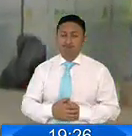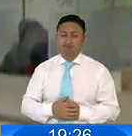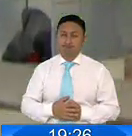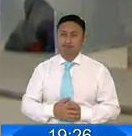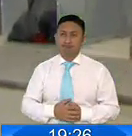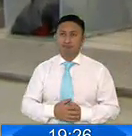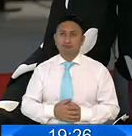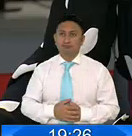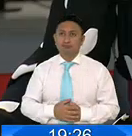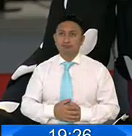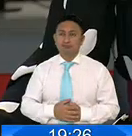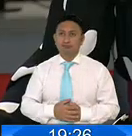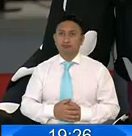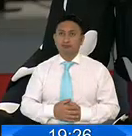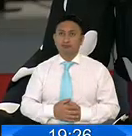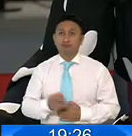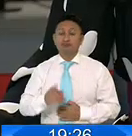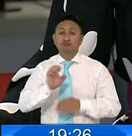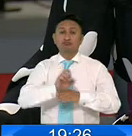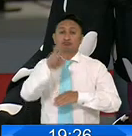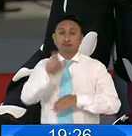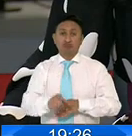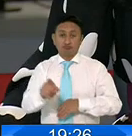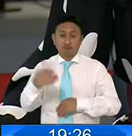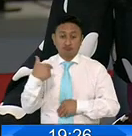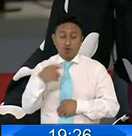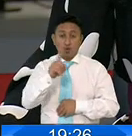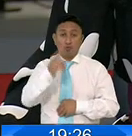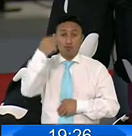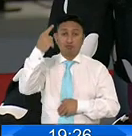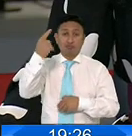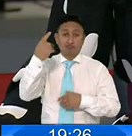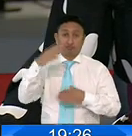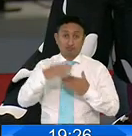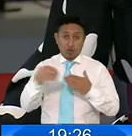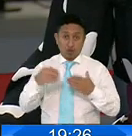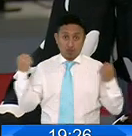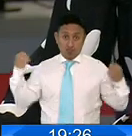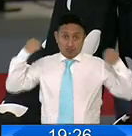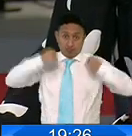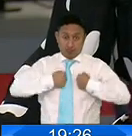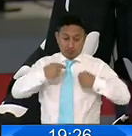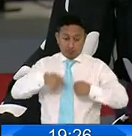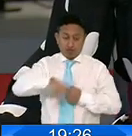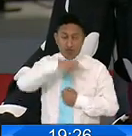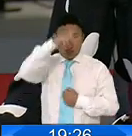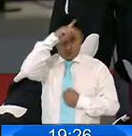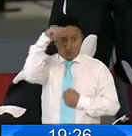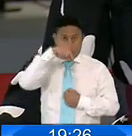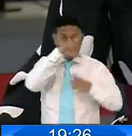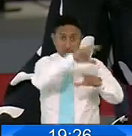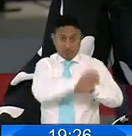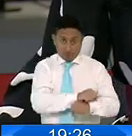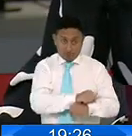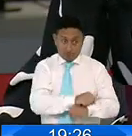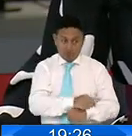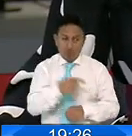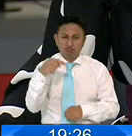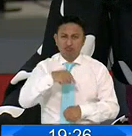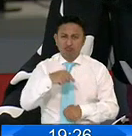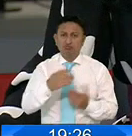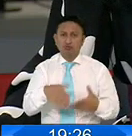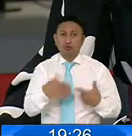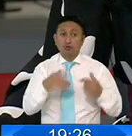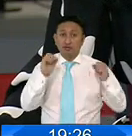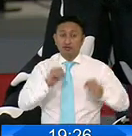César Saona. El ecuatoriano que llevaba $1,000,000 en su maleta y que fue detenido en la frontera con el Perú, al parecer